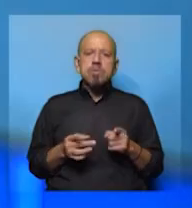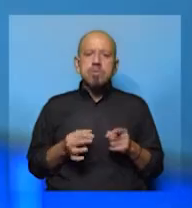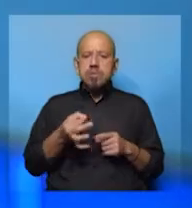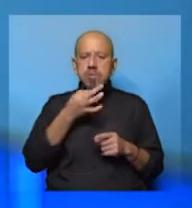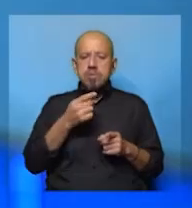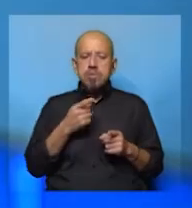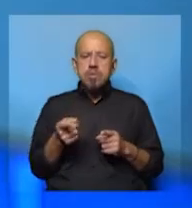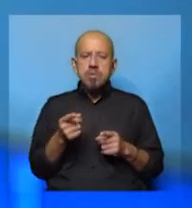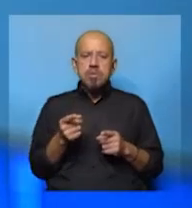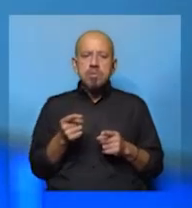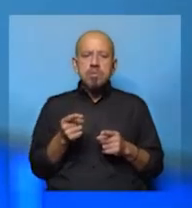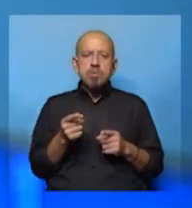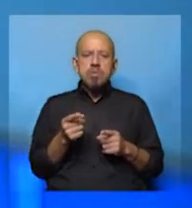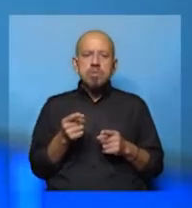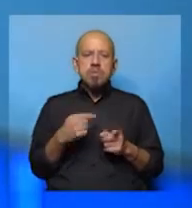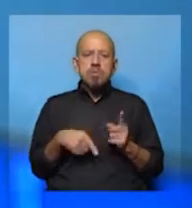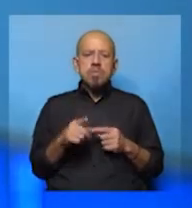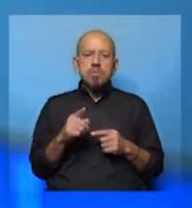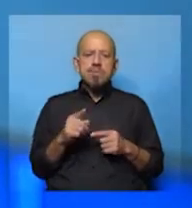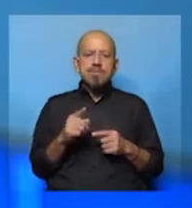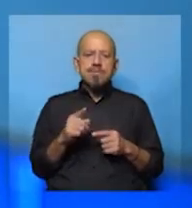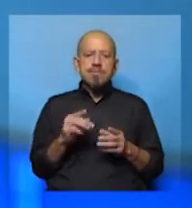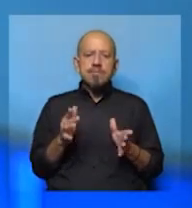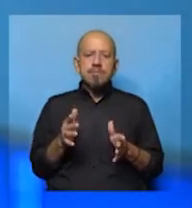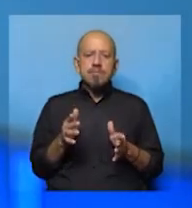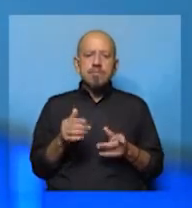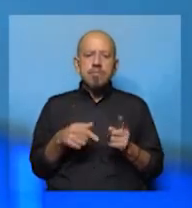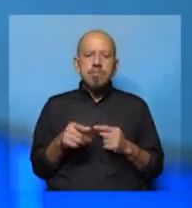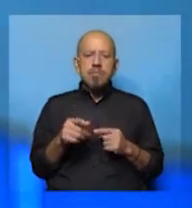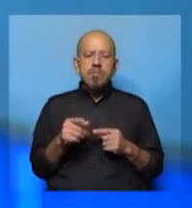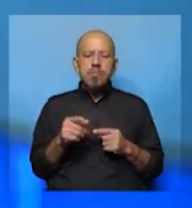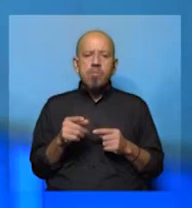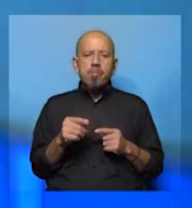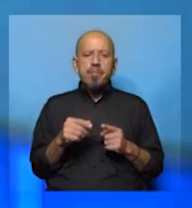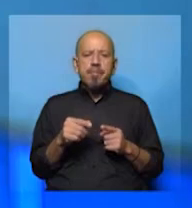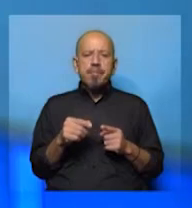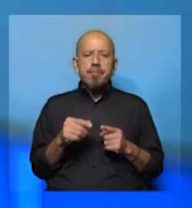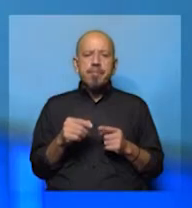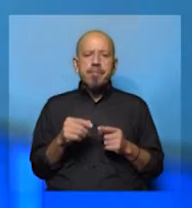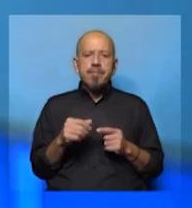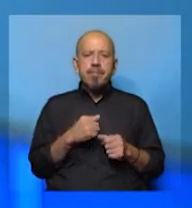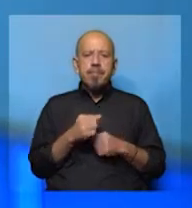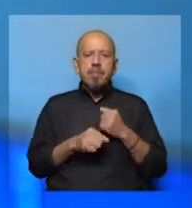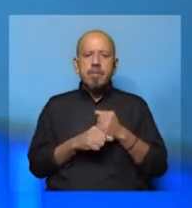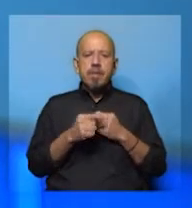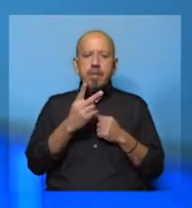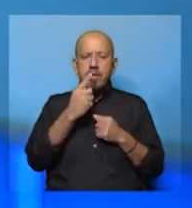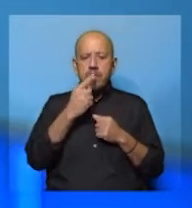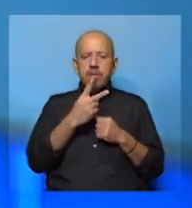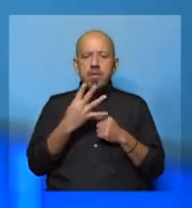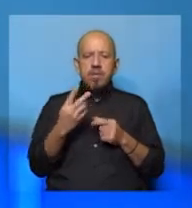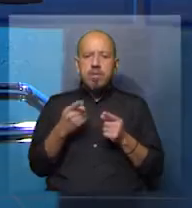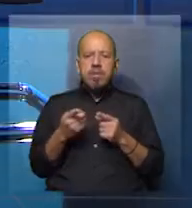mucha honestidad intelectual guardó mucha plata para gastar en el 2024 primera